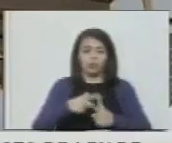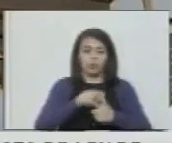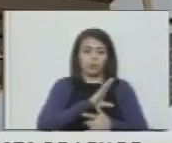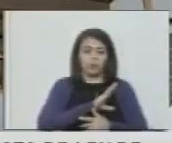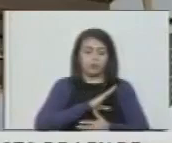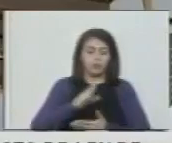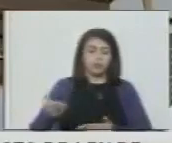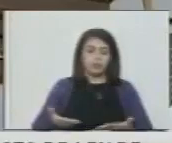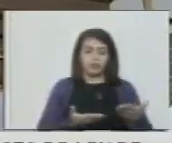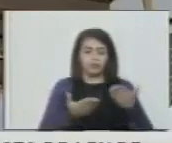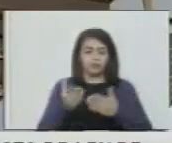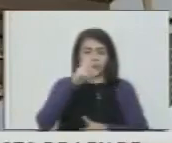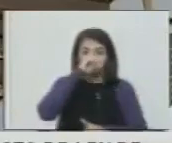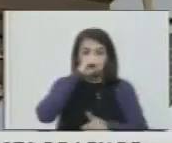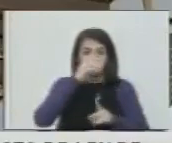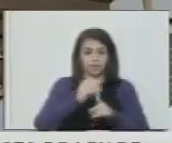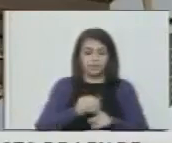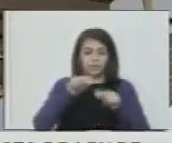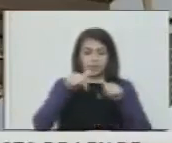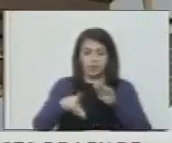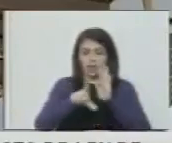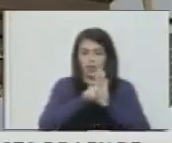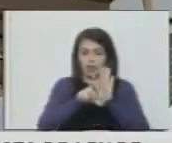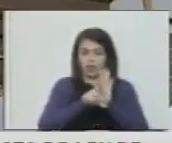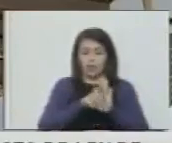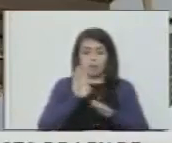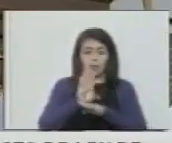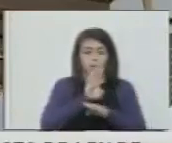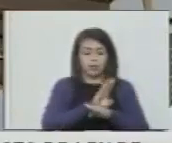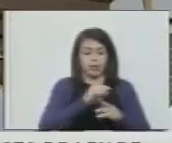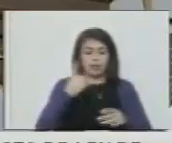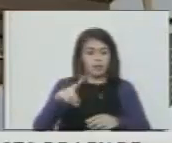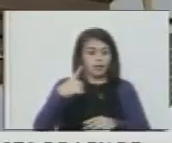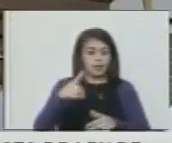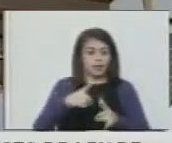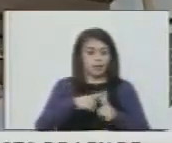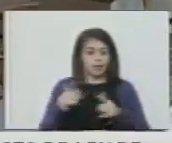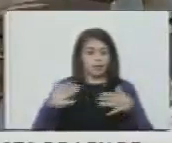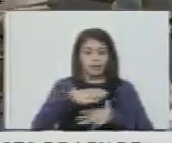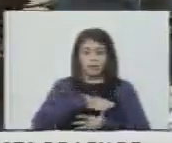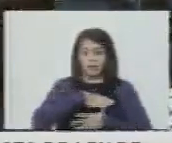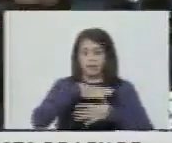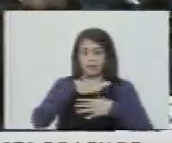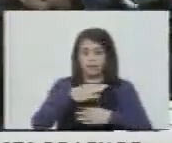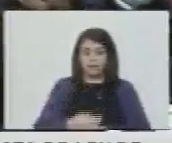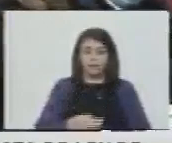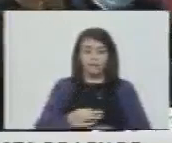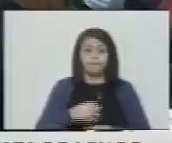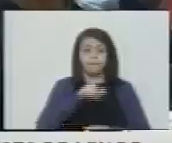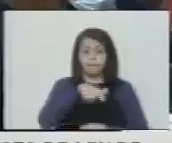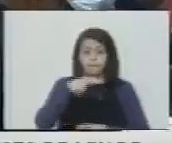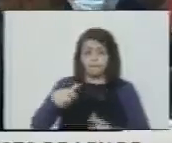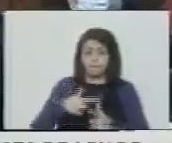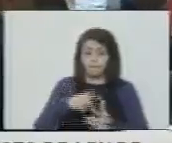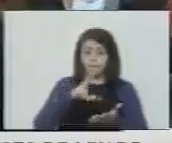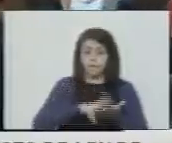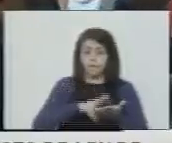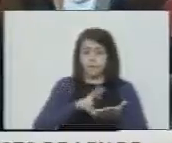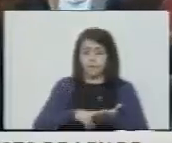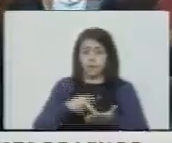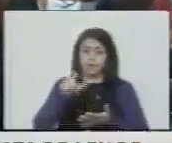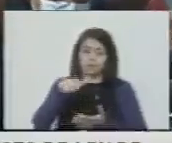bienes y servicios objeto de la presente ley y proteger los derechos e intereses de los tomadores,